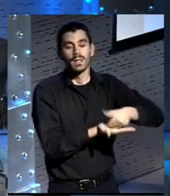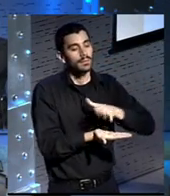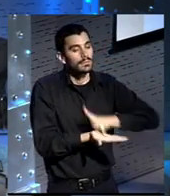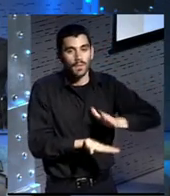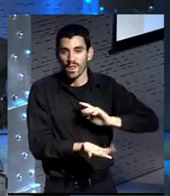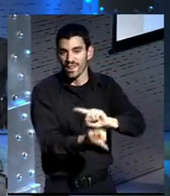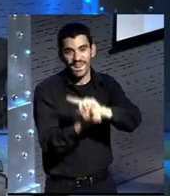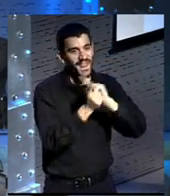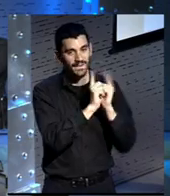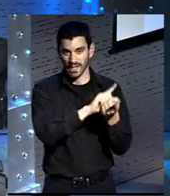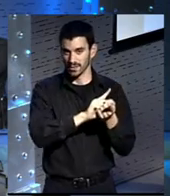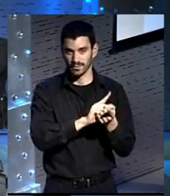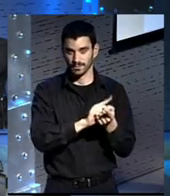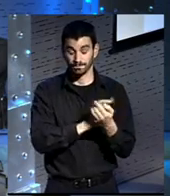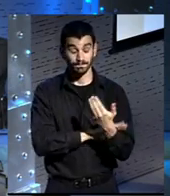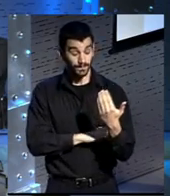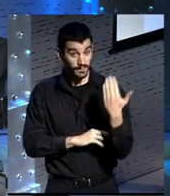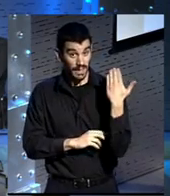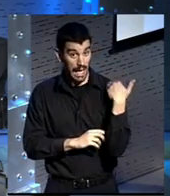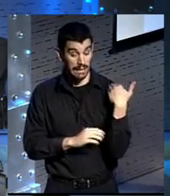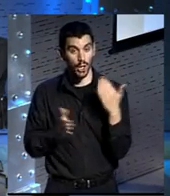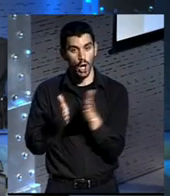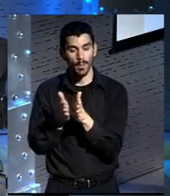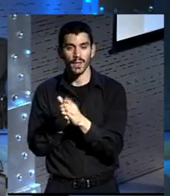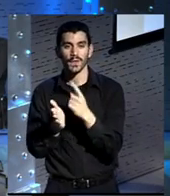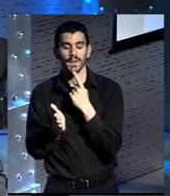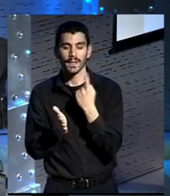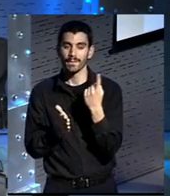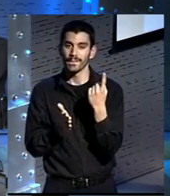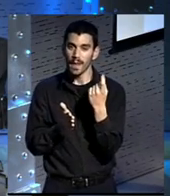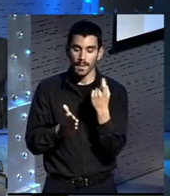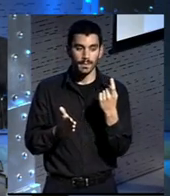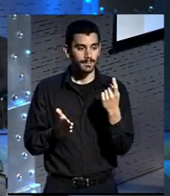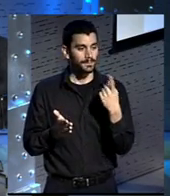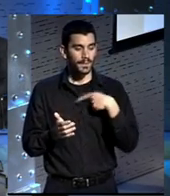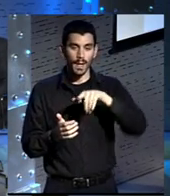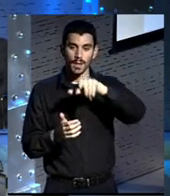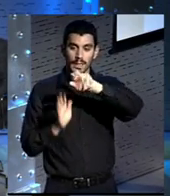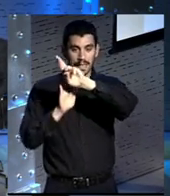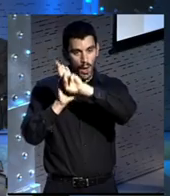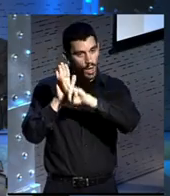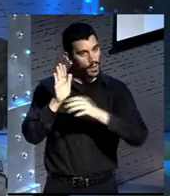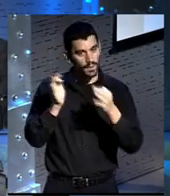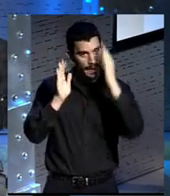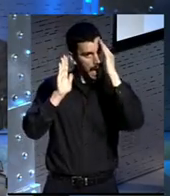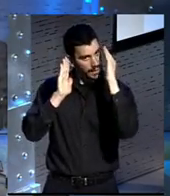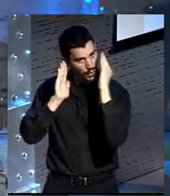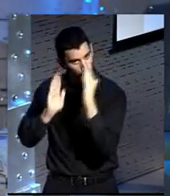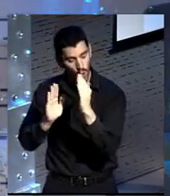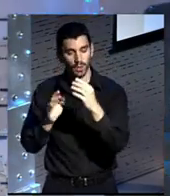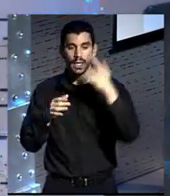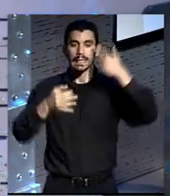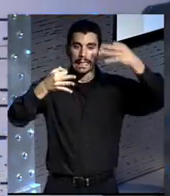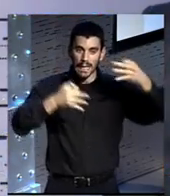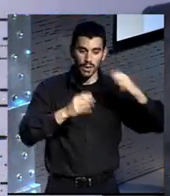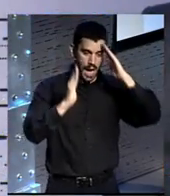distinta. Y se hablaba antes, Emilio, de tenemos que prestar atención a toda la parte regulatoria, a toda la parte de